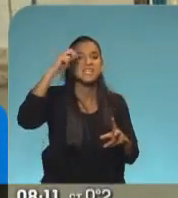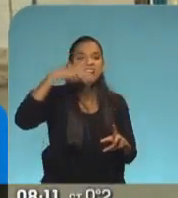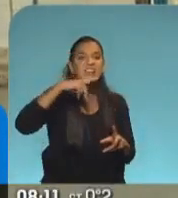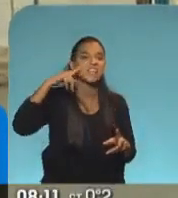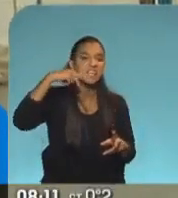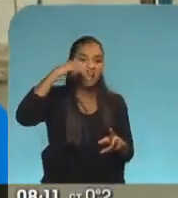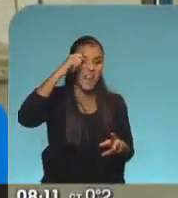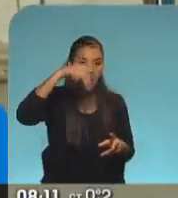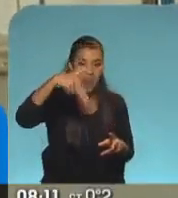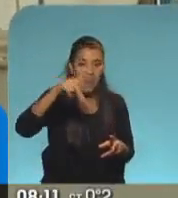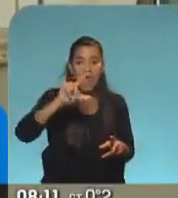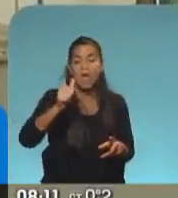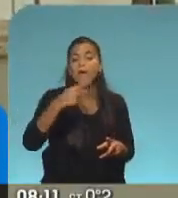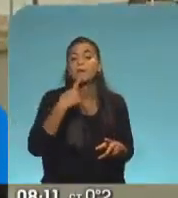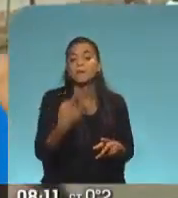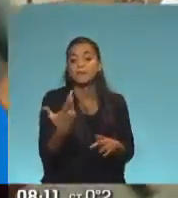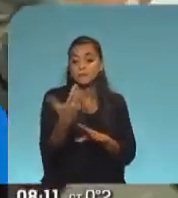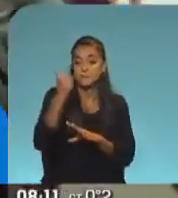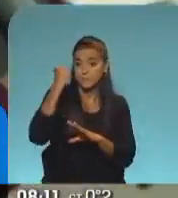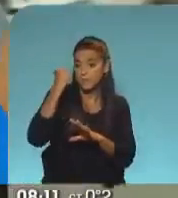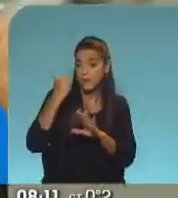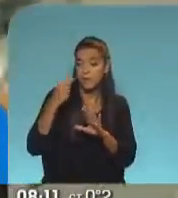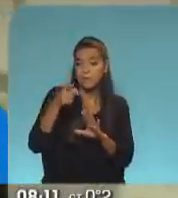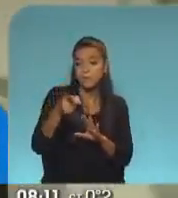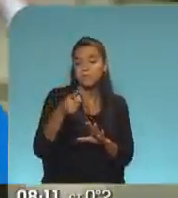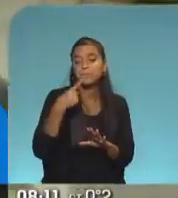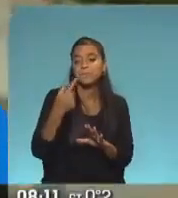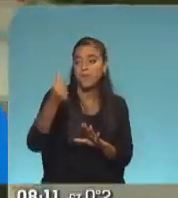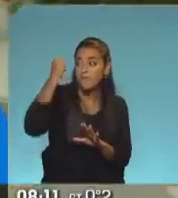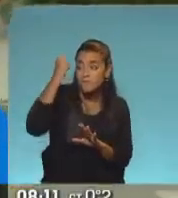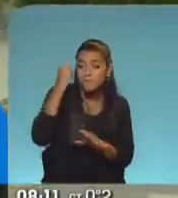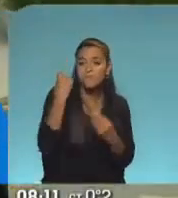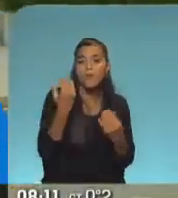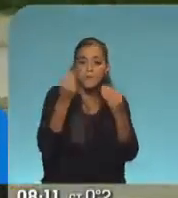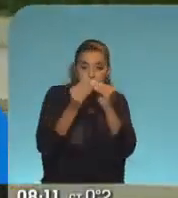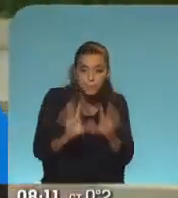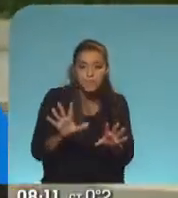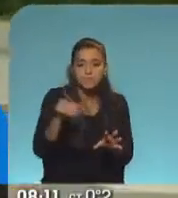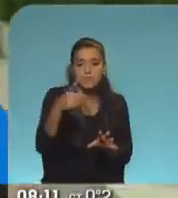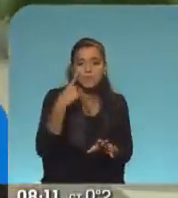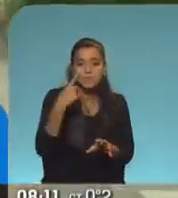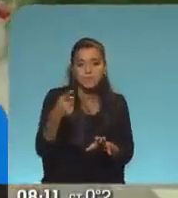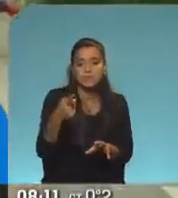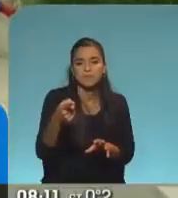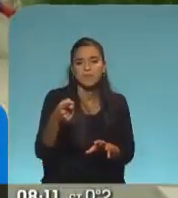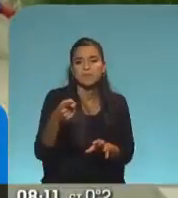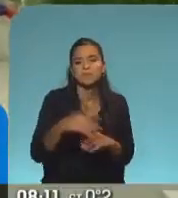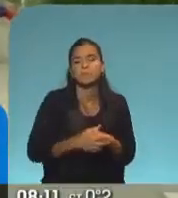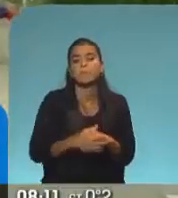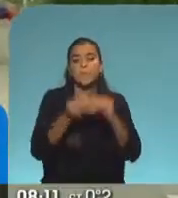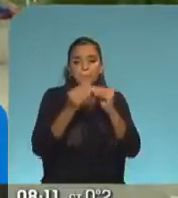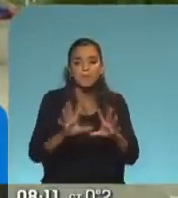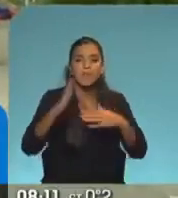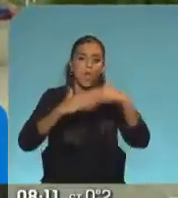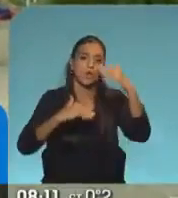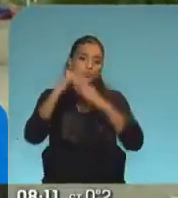podrás podrás ver a nuestras espaldas allí a metros nada más comienzan fíjate voz allí te los muestro las